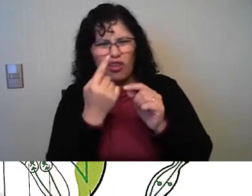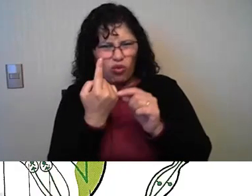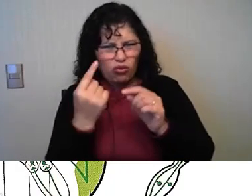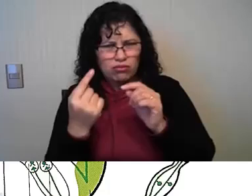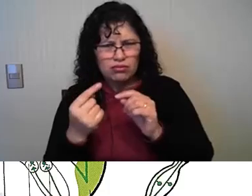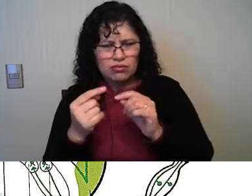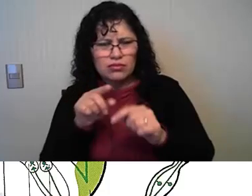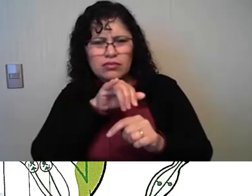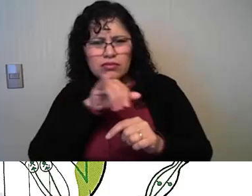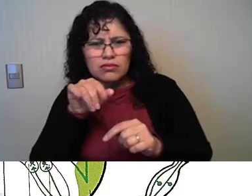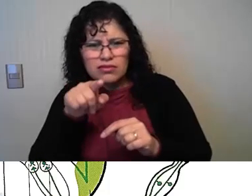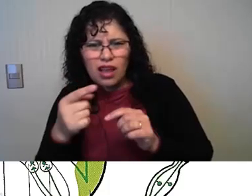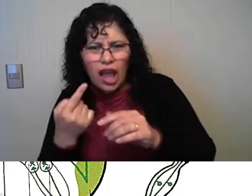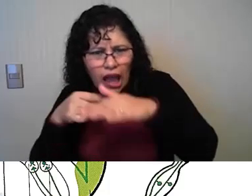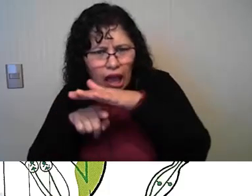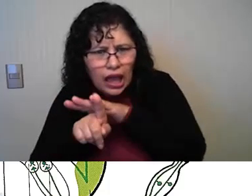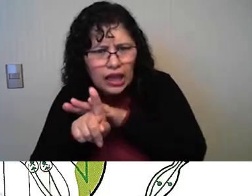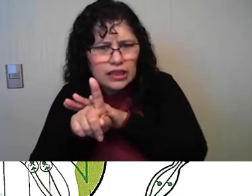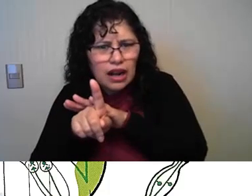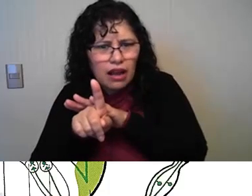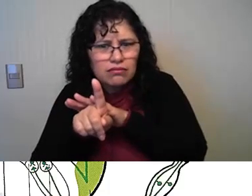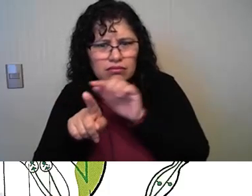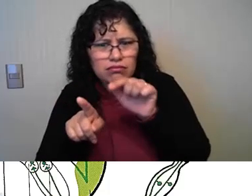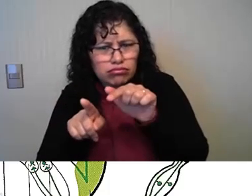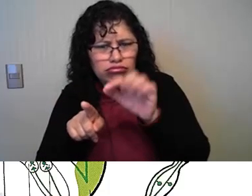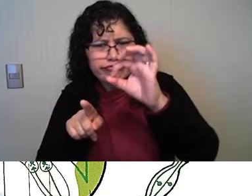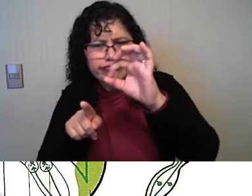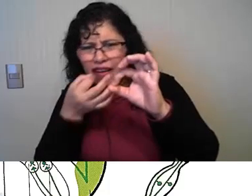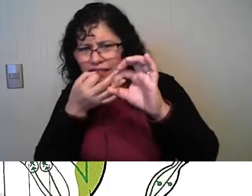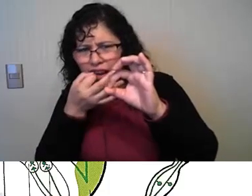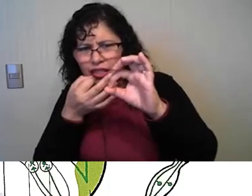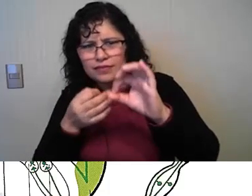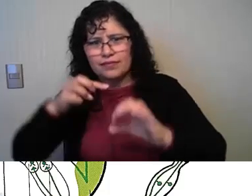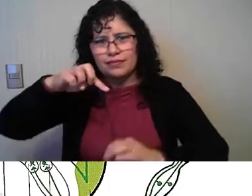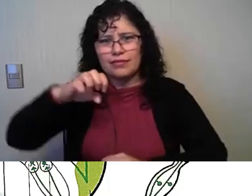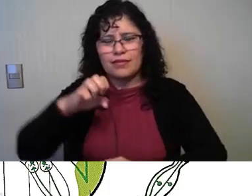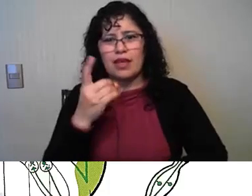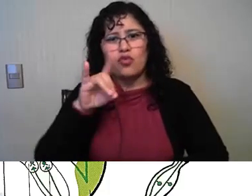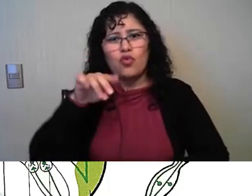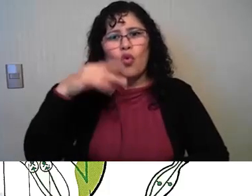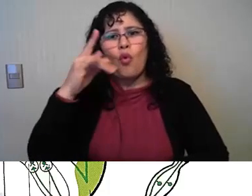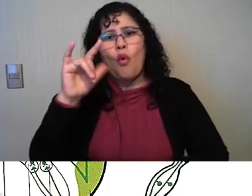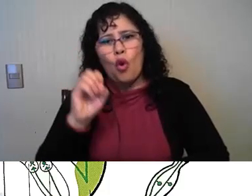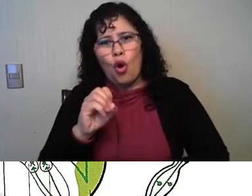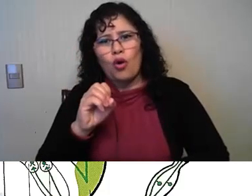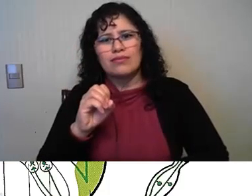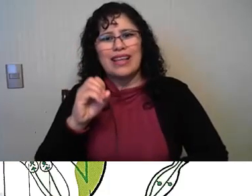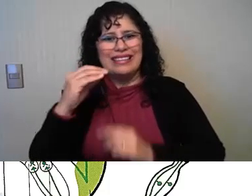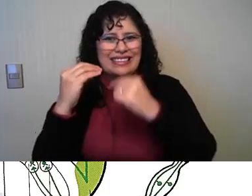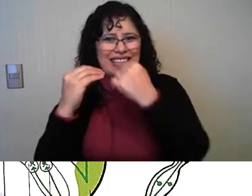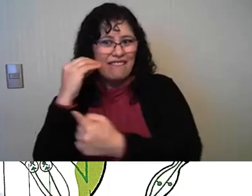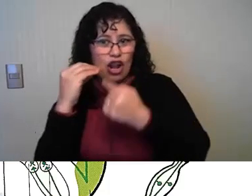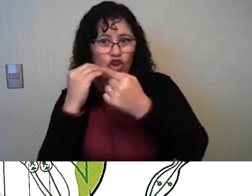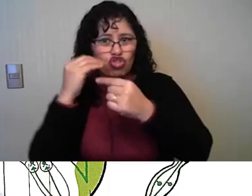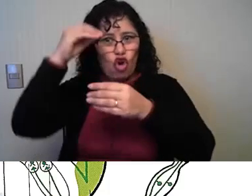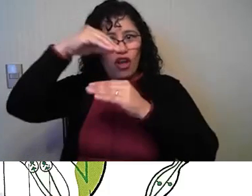está entrando por este elemento que está aquí, que es el pedúnculo cerebeloso inferior,